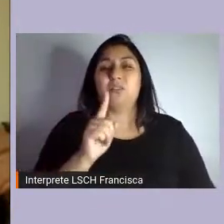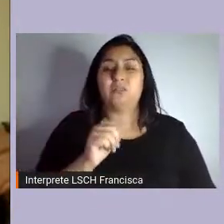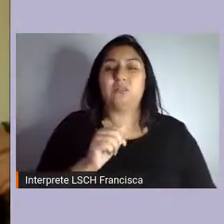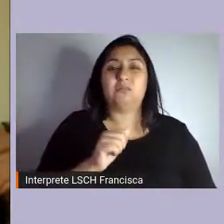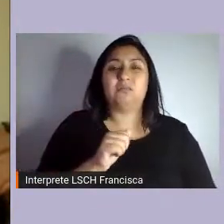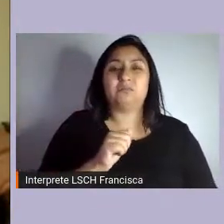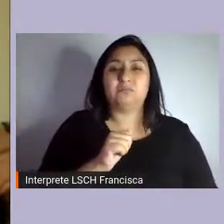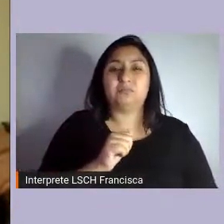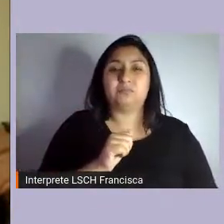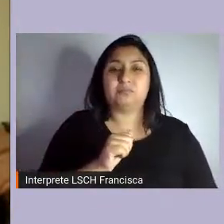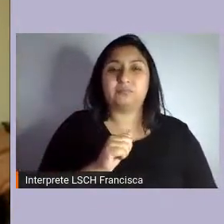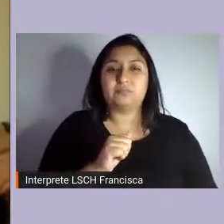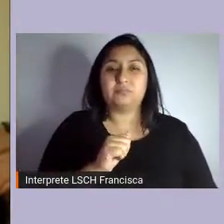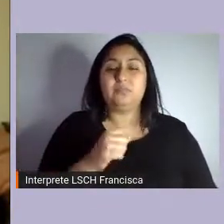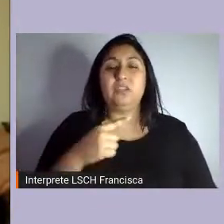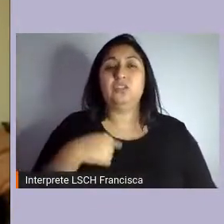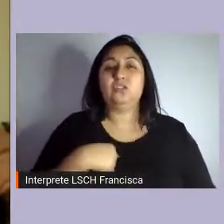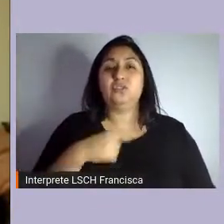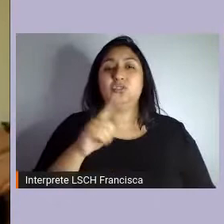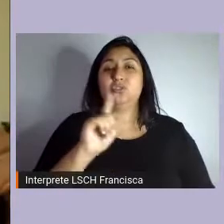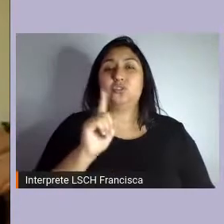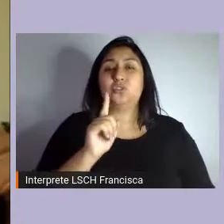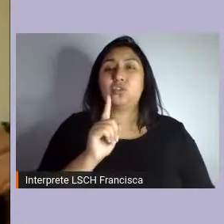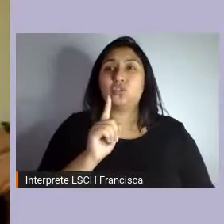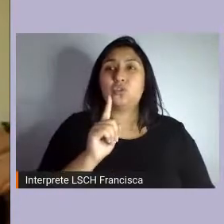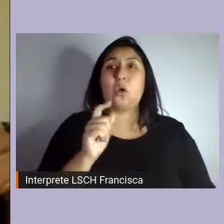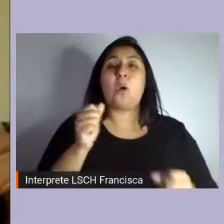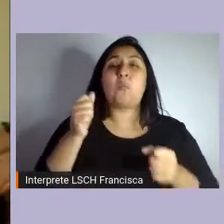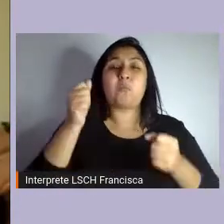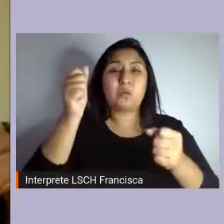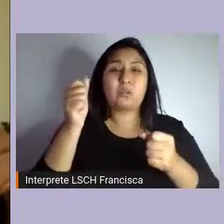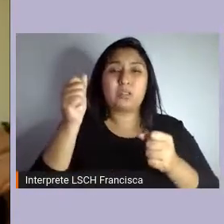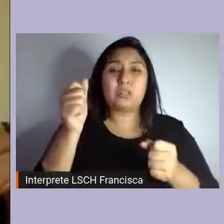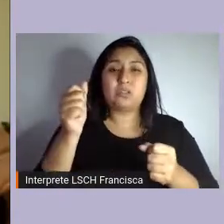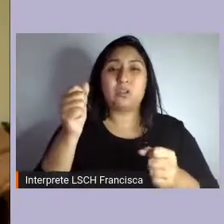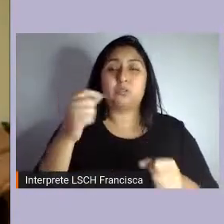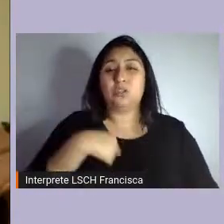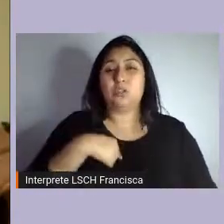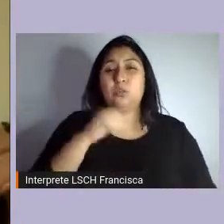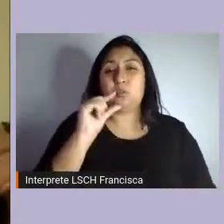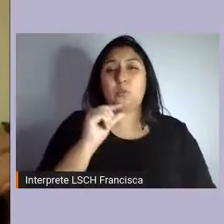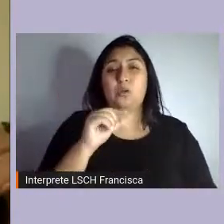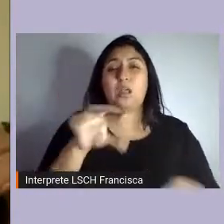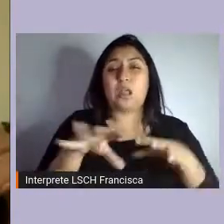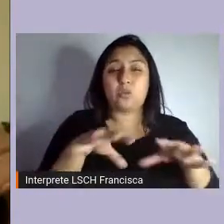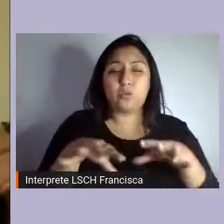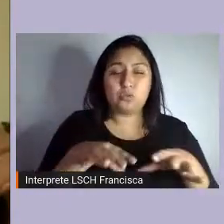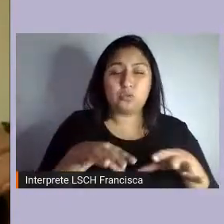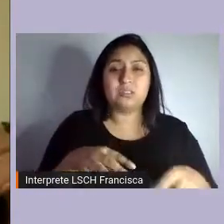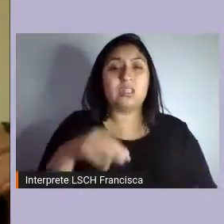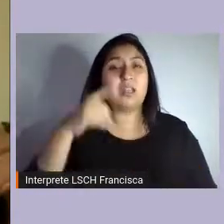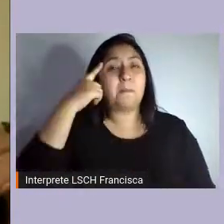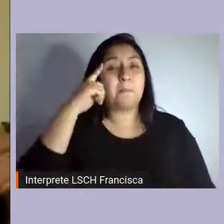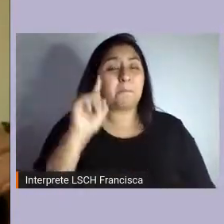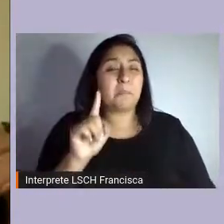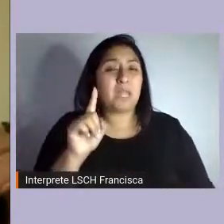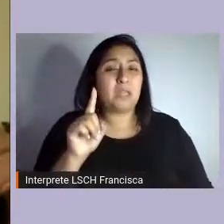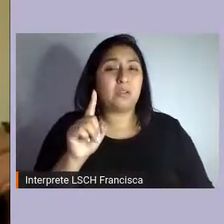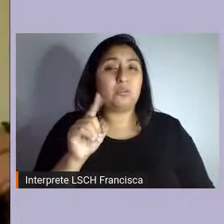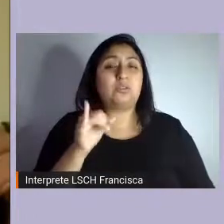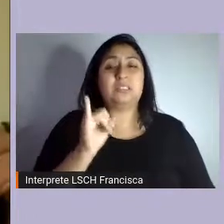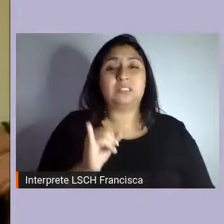cosa, protesto porque a la fosa van las penas del mendigo, o sea, protesta por otros. En la décima se protesta por otros, no se